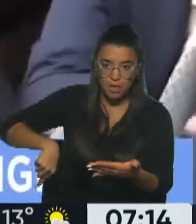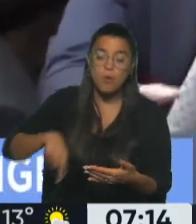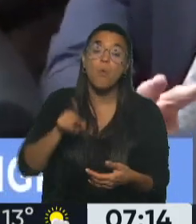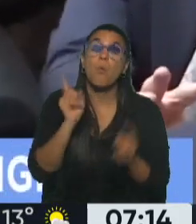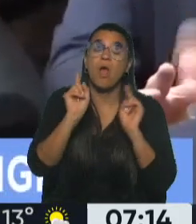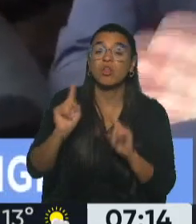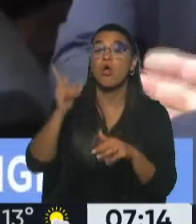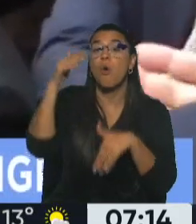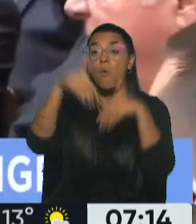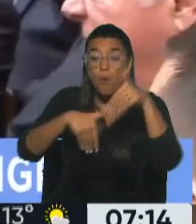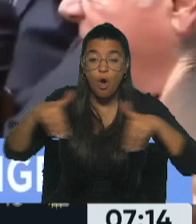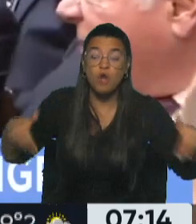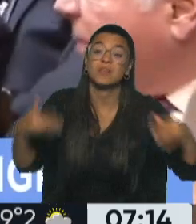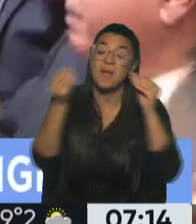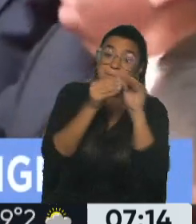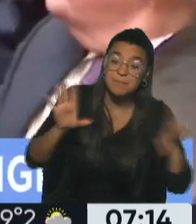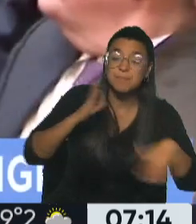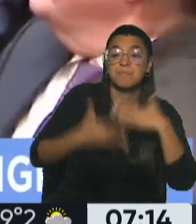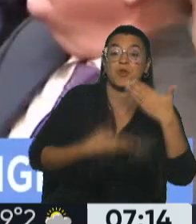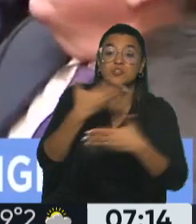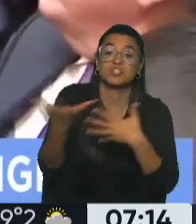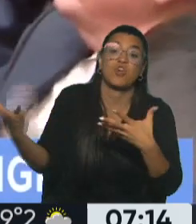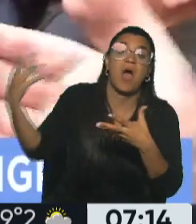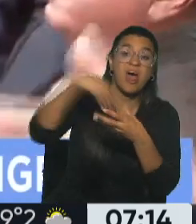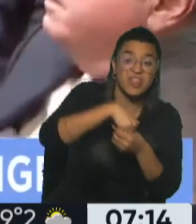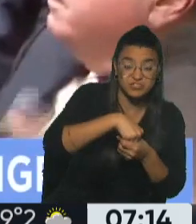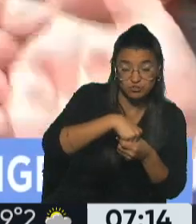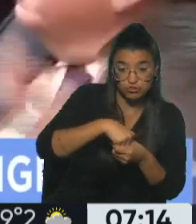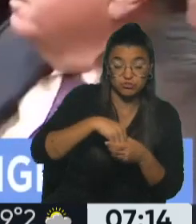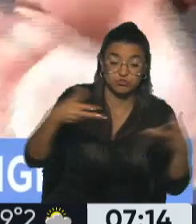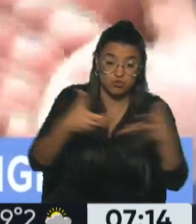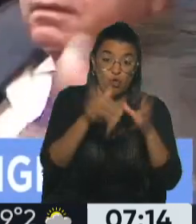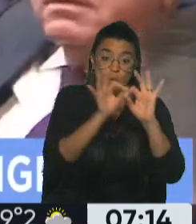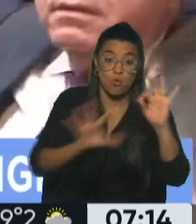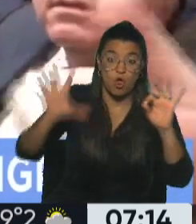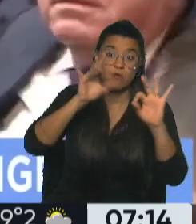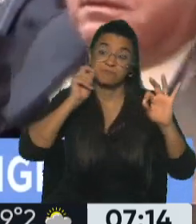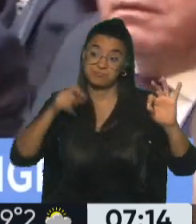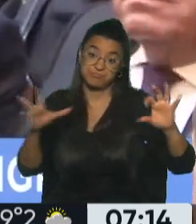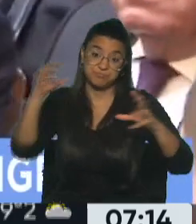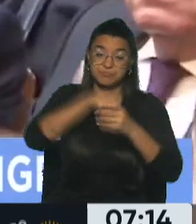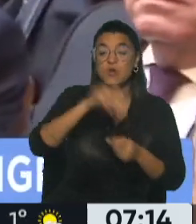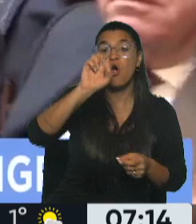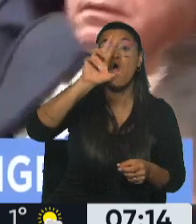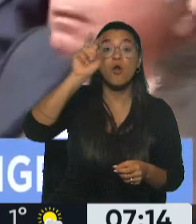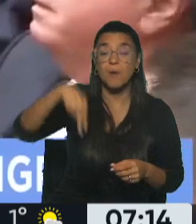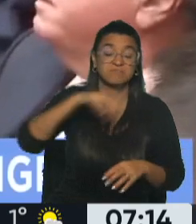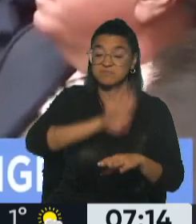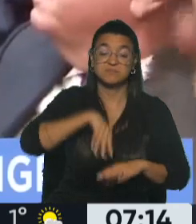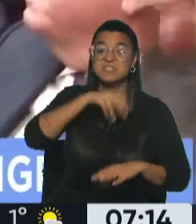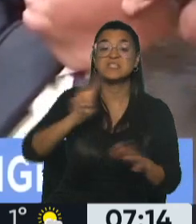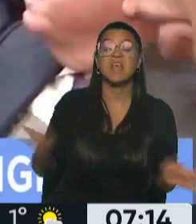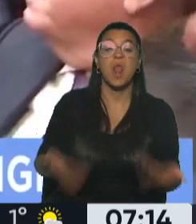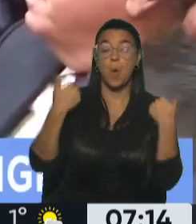se vota el inicio del proceso de adhesión de Ucrania a la Unión Europea Víctor orban se levanta y se va es